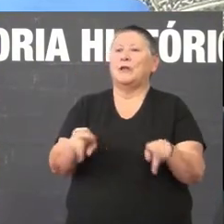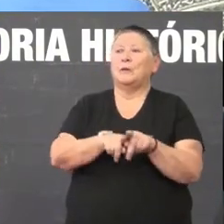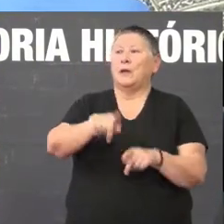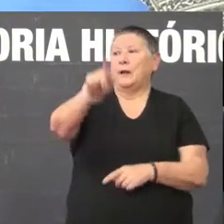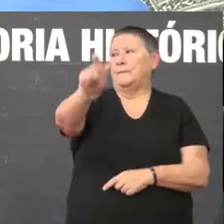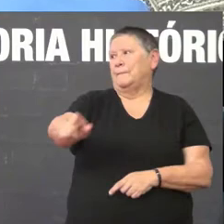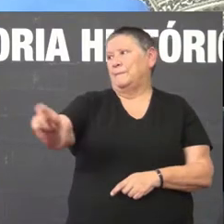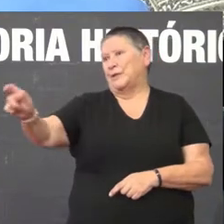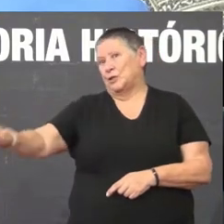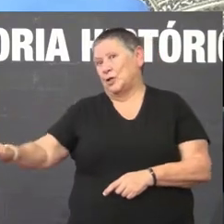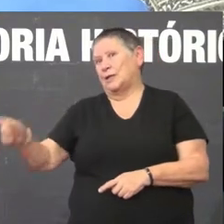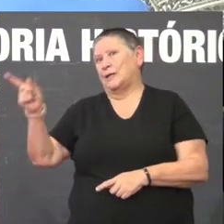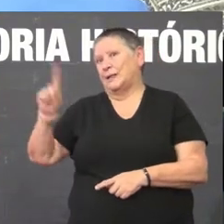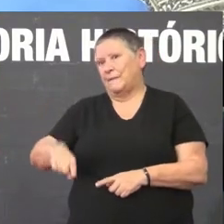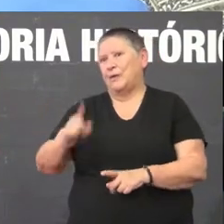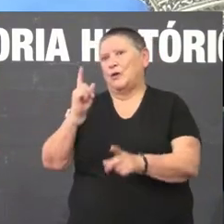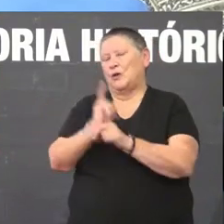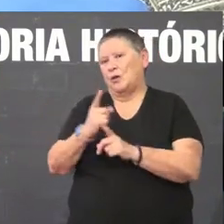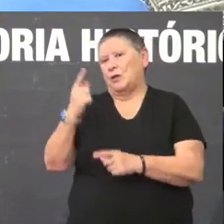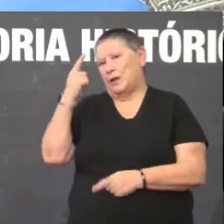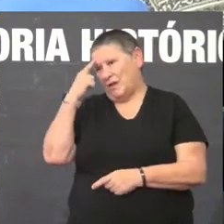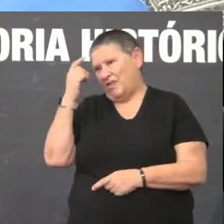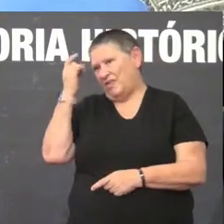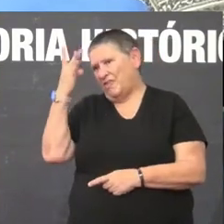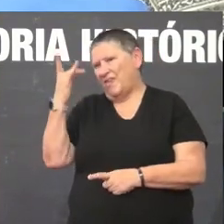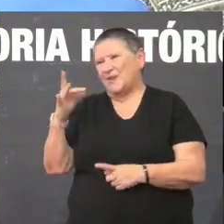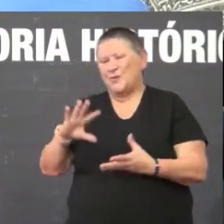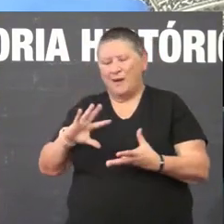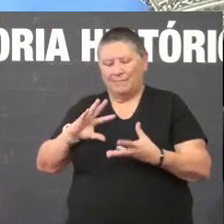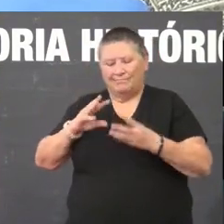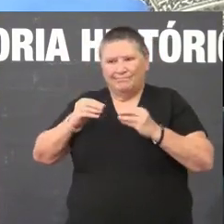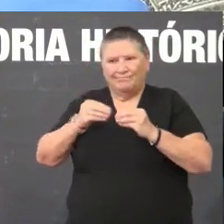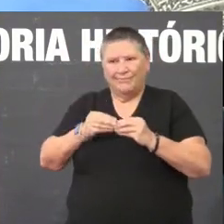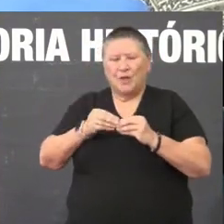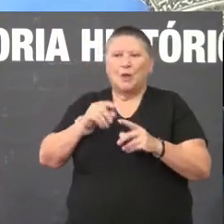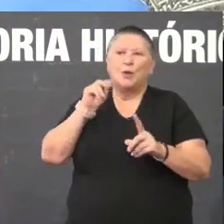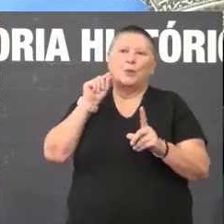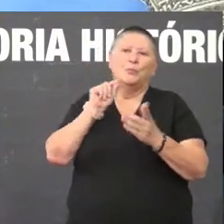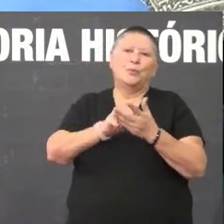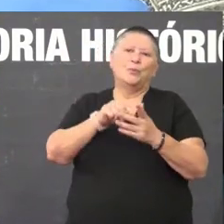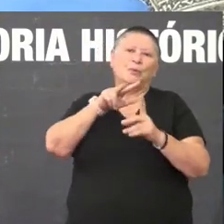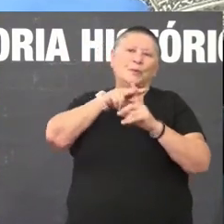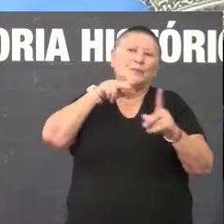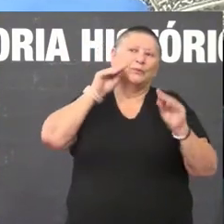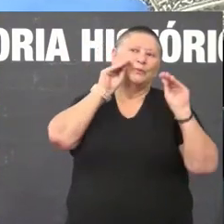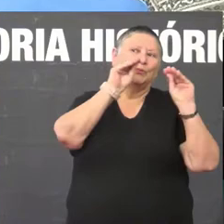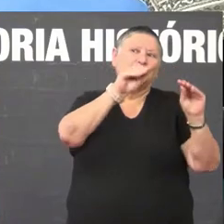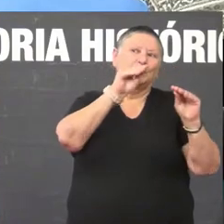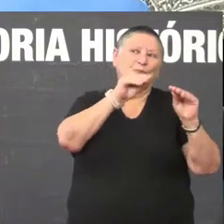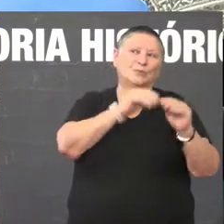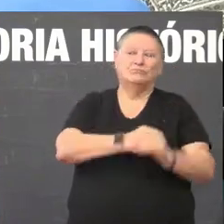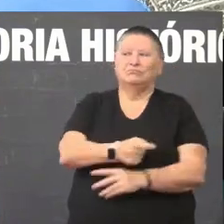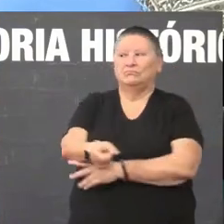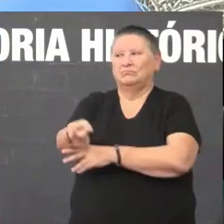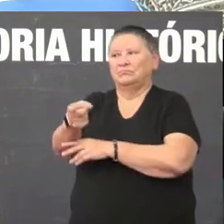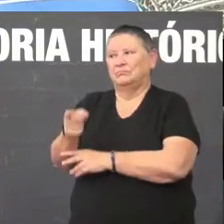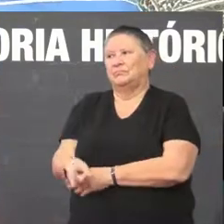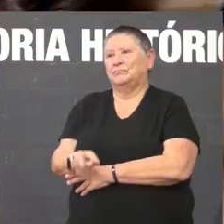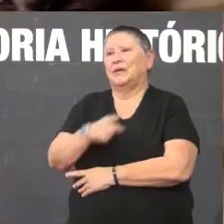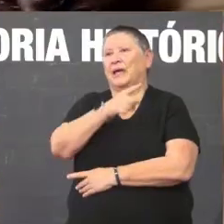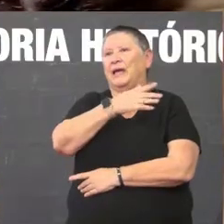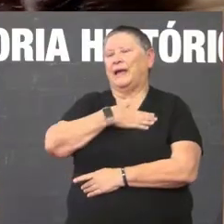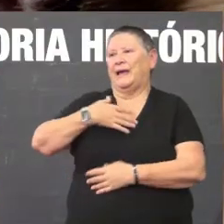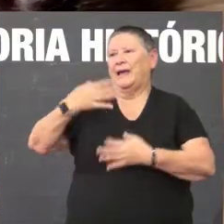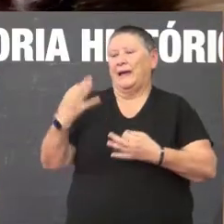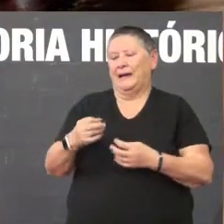persoas, contra esas ideas que non encaixaban na visión que os verdugos tiñan para o que eles crían que